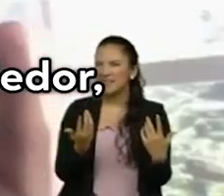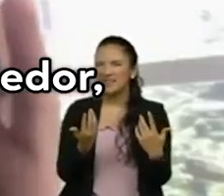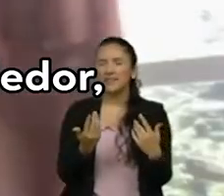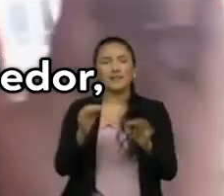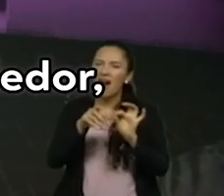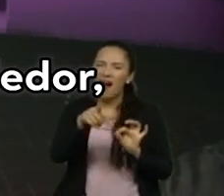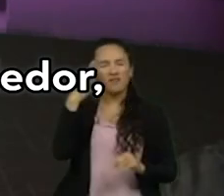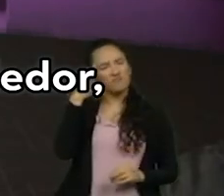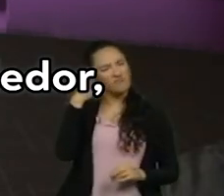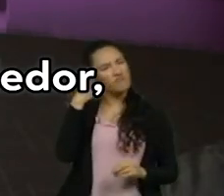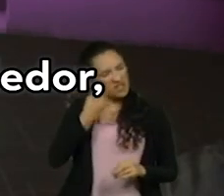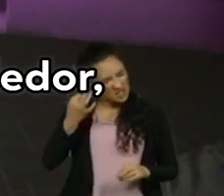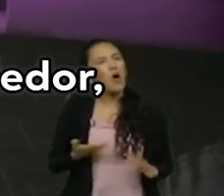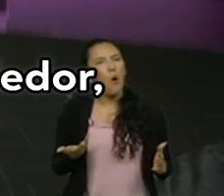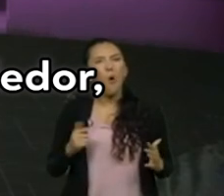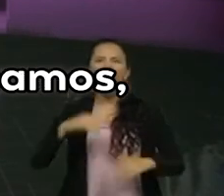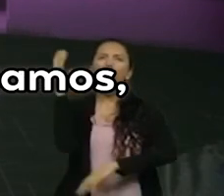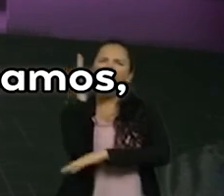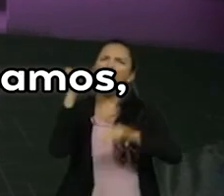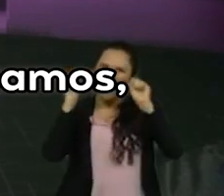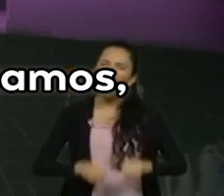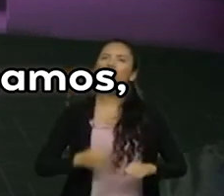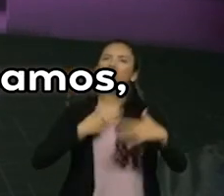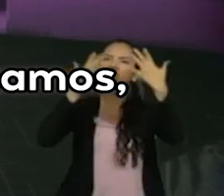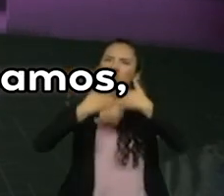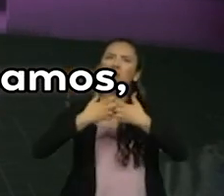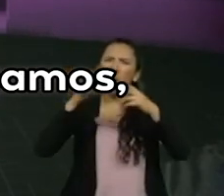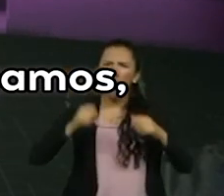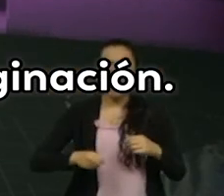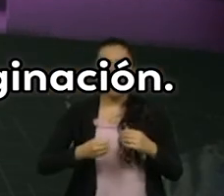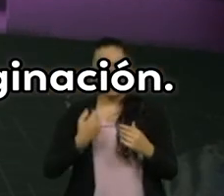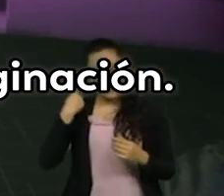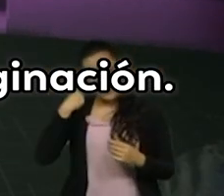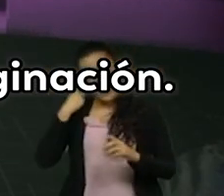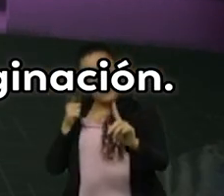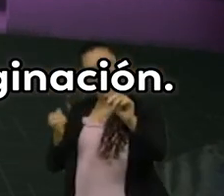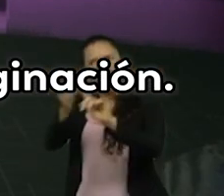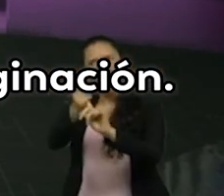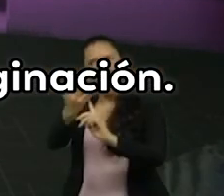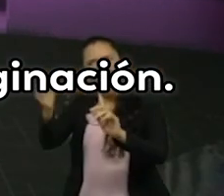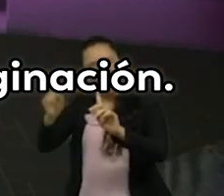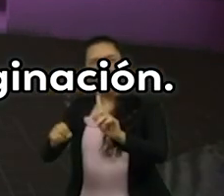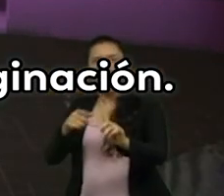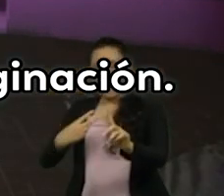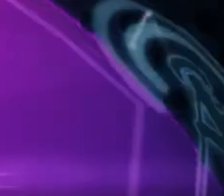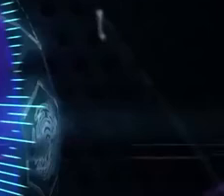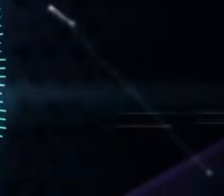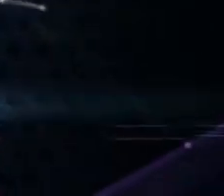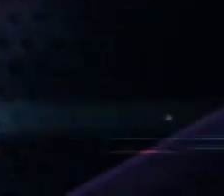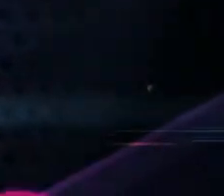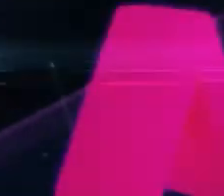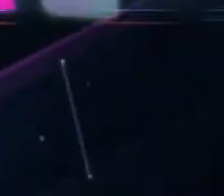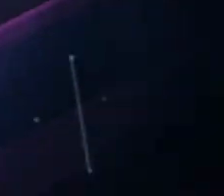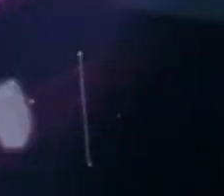En Colombia sí se puede ser un emprendedor. Sí se puede hacer todo lo que nos propongamos. El único límite que tenemos es nuestra imaginación.